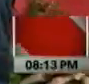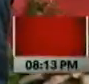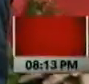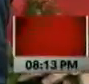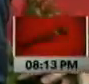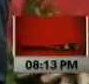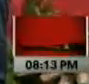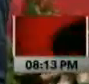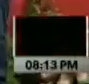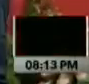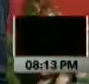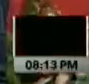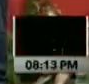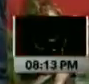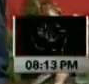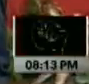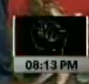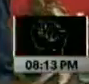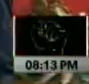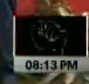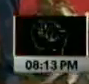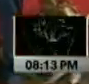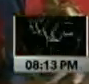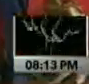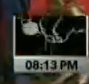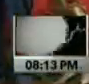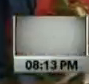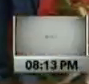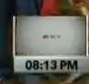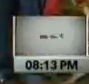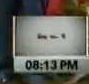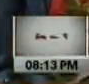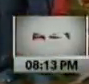formamente bueno aquí están los diputados de la